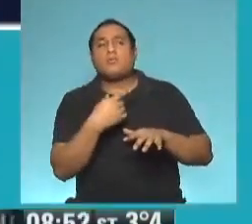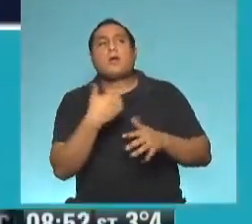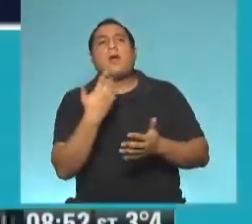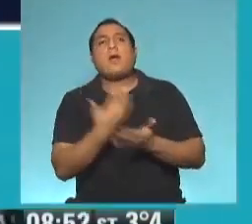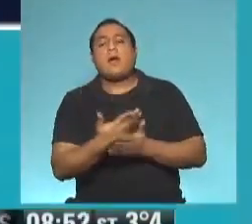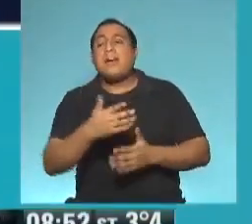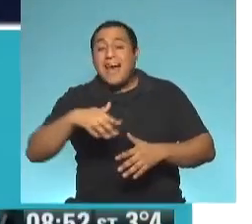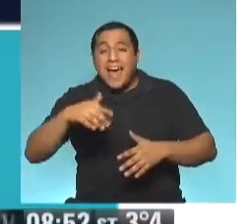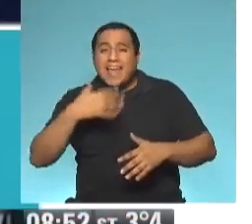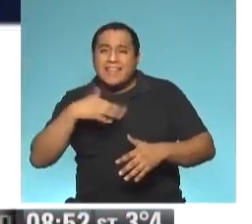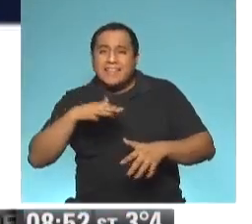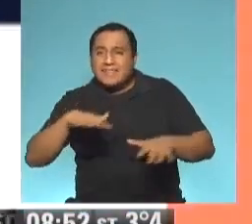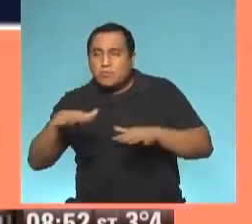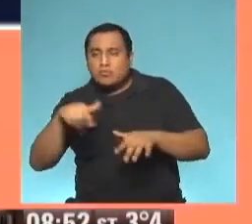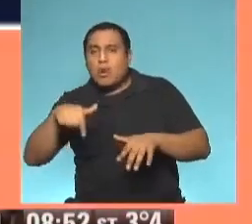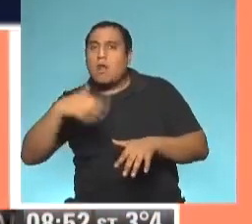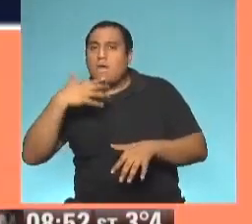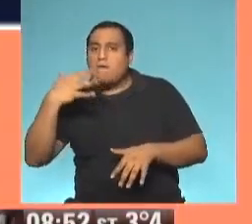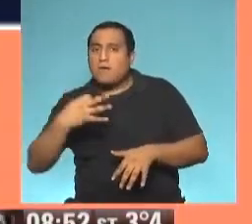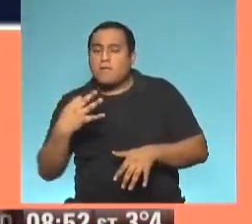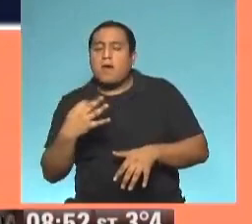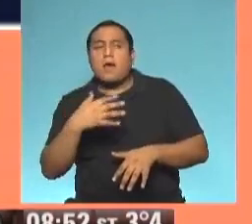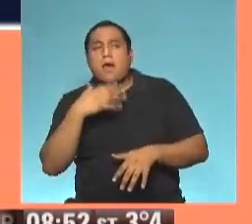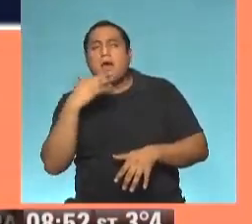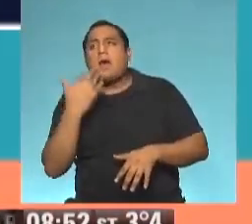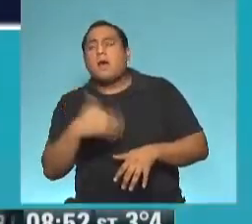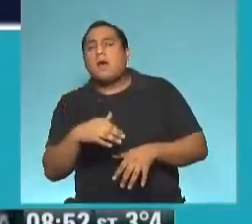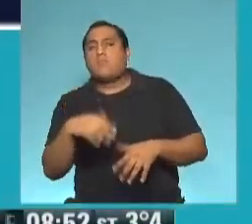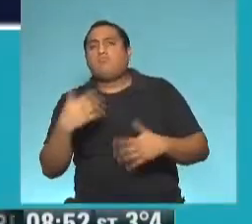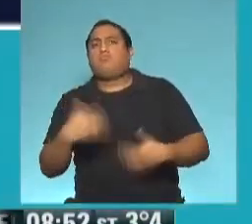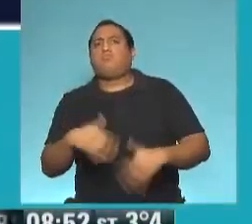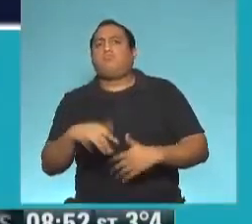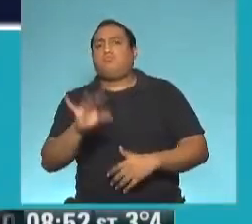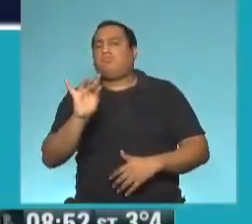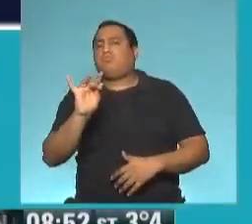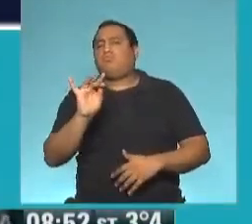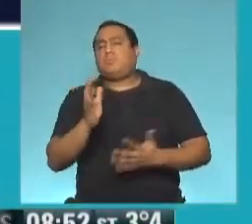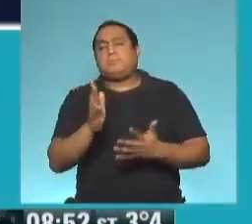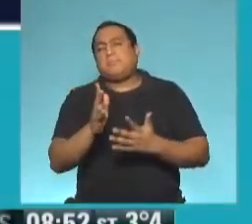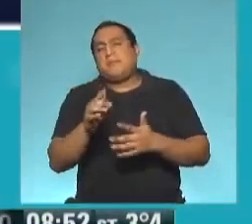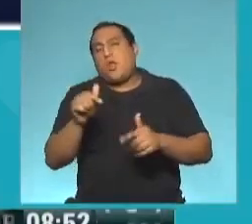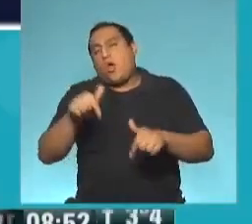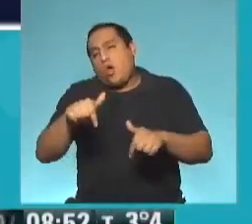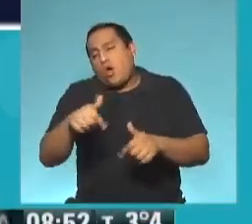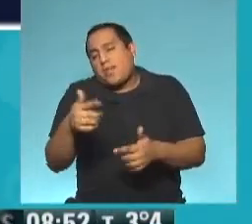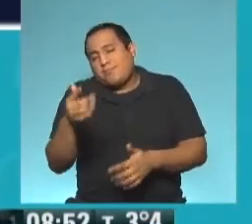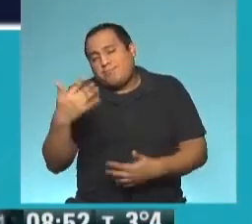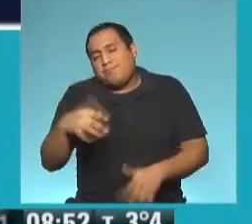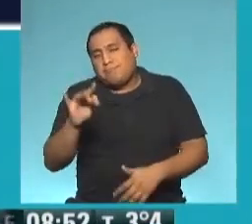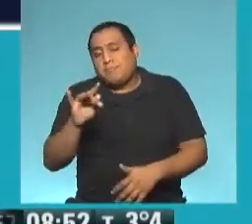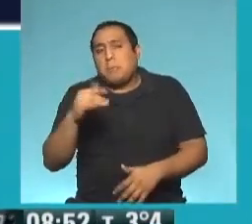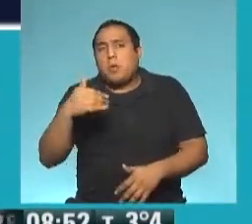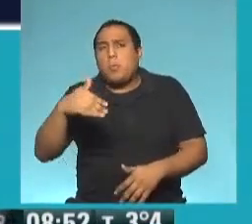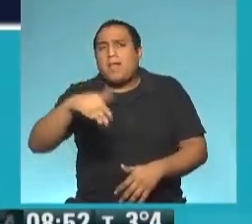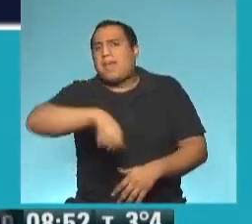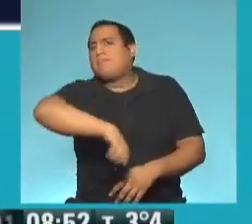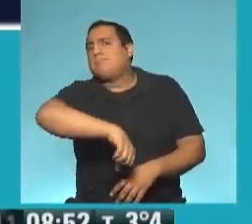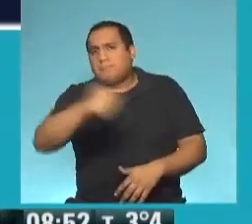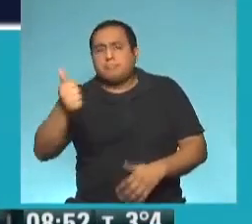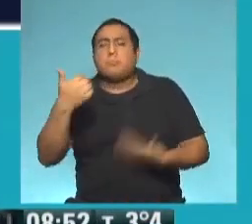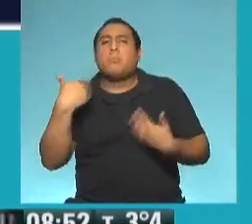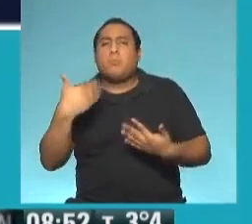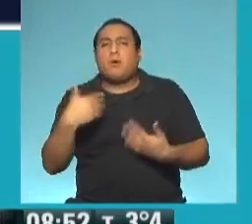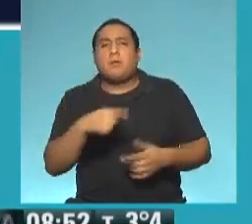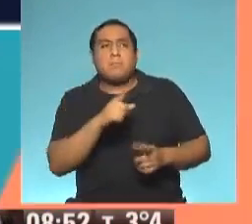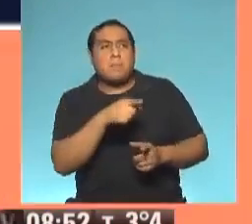tan real, que quizás entendemos que es tremenda porque nos está sucediendo hoy, pero que podemos salir adelante sin duda con